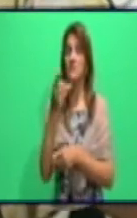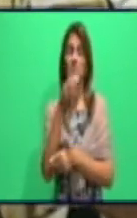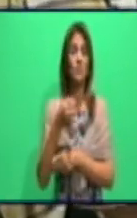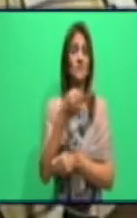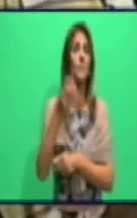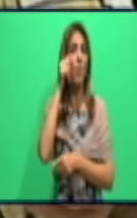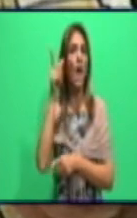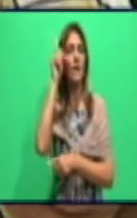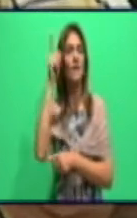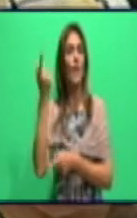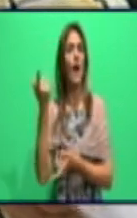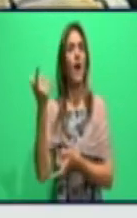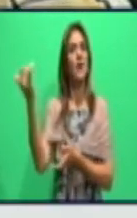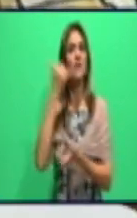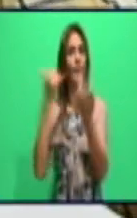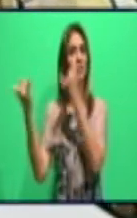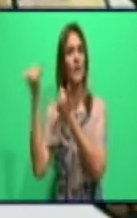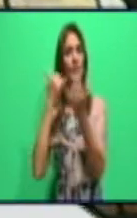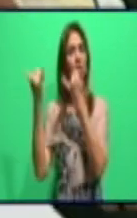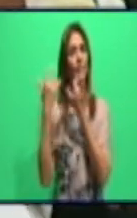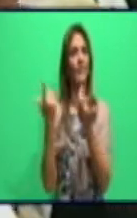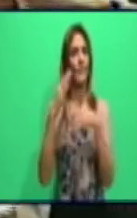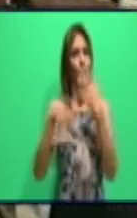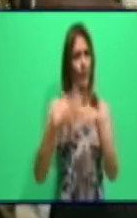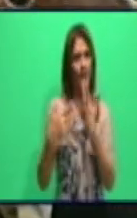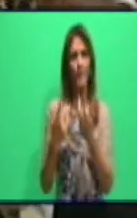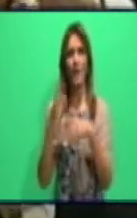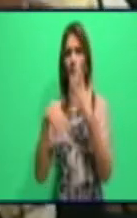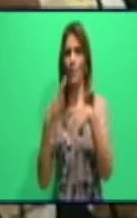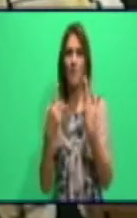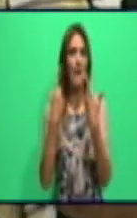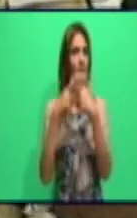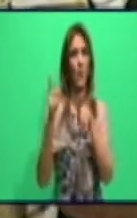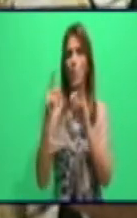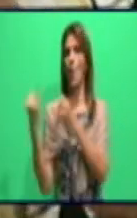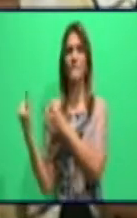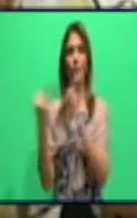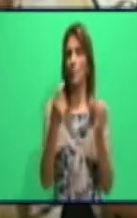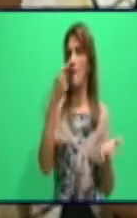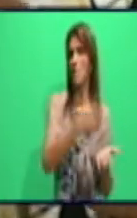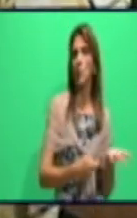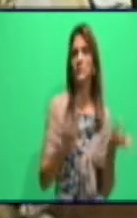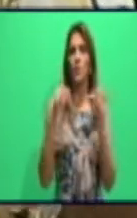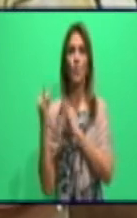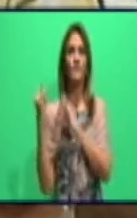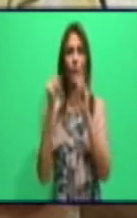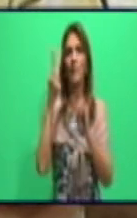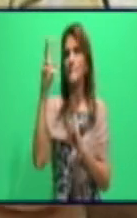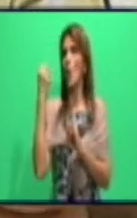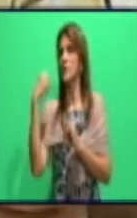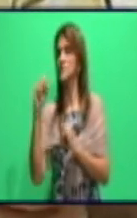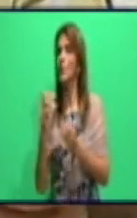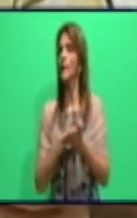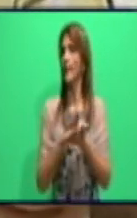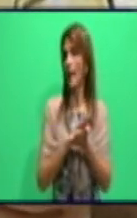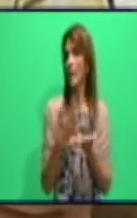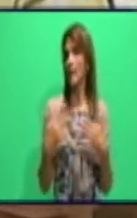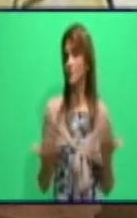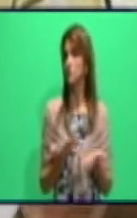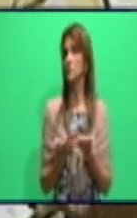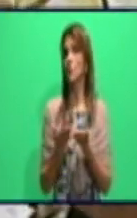que les pido a los compañeros de allí como sólo he pedido anteriormente que trabaje porque el pueblo sigue denunciando y el pueblo la